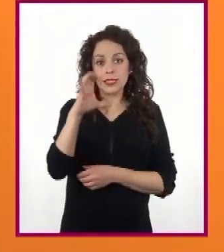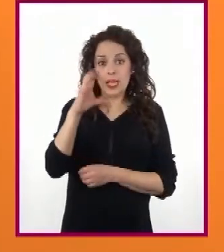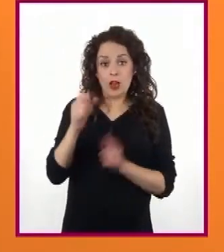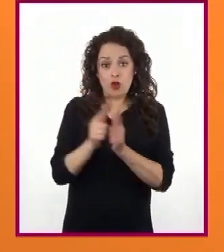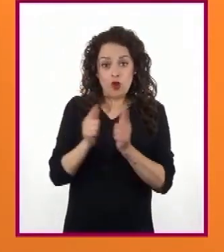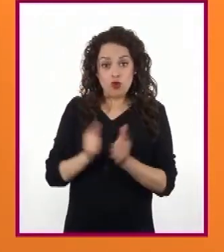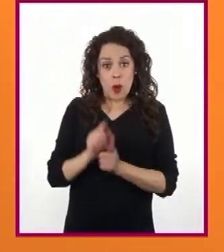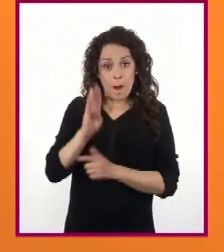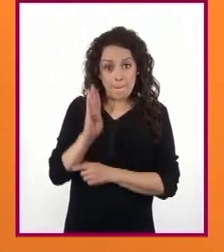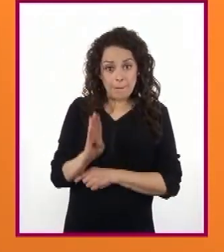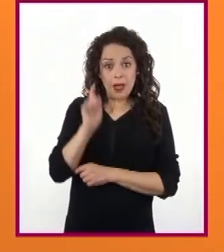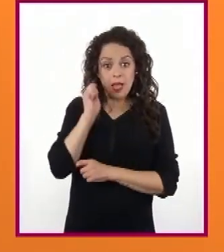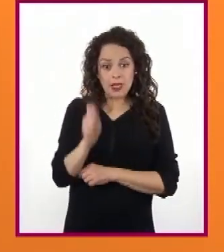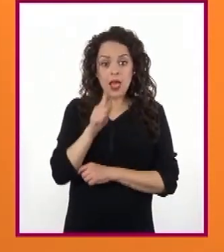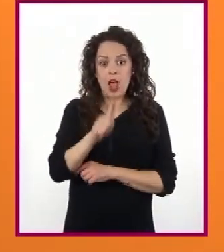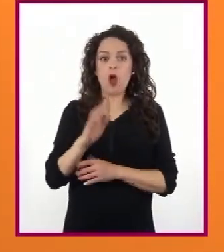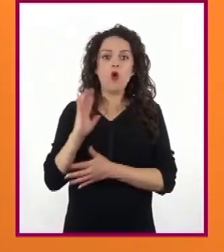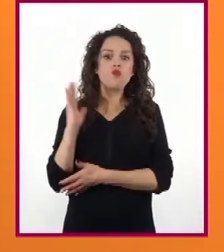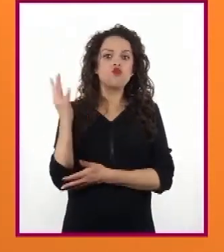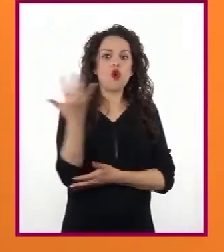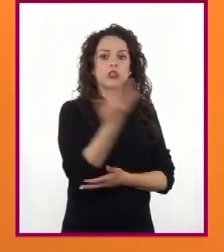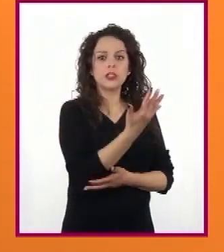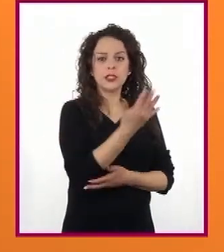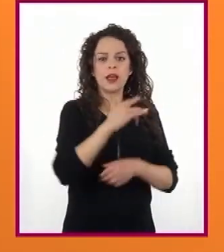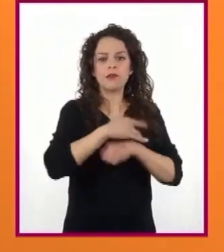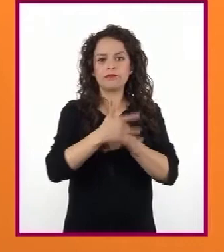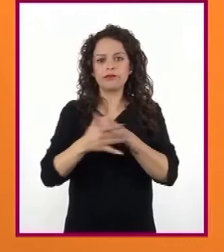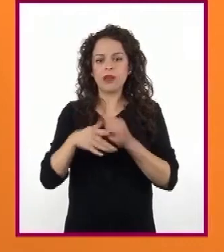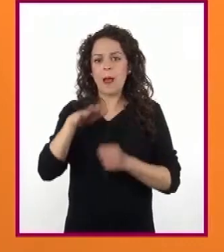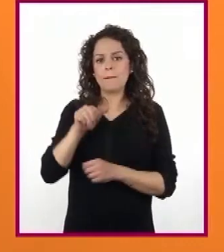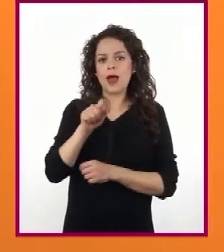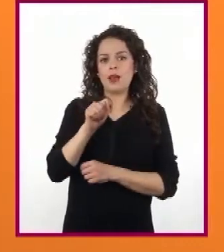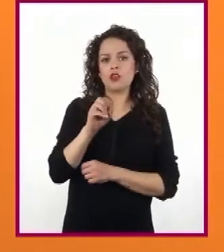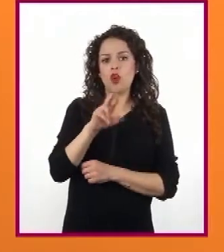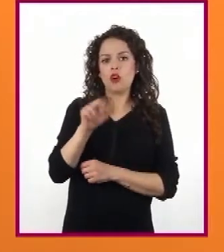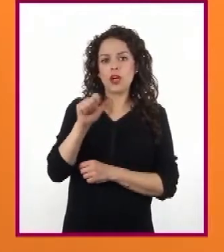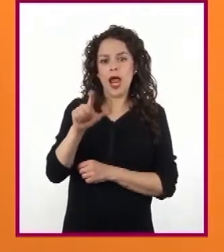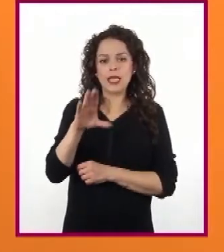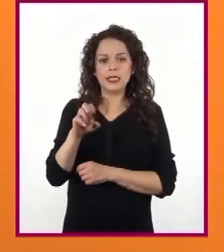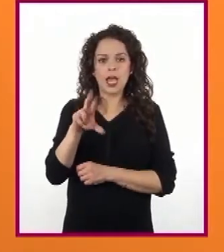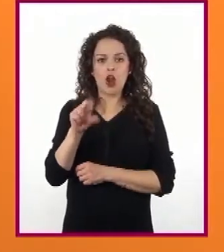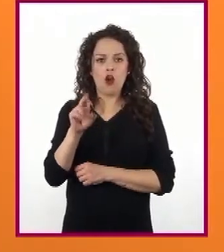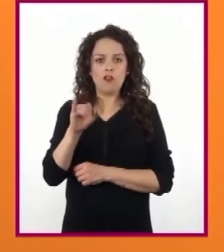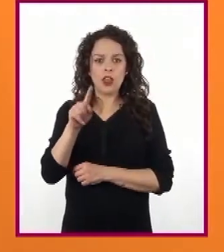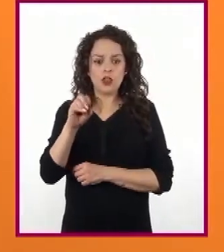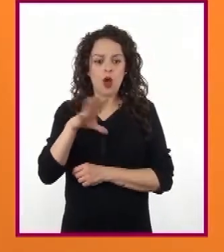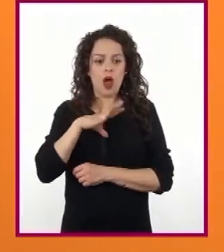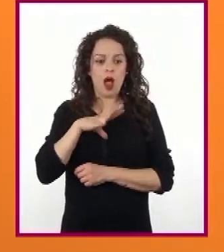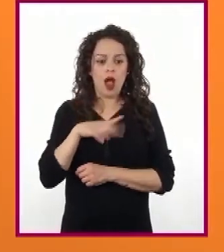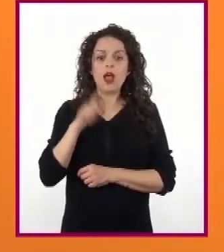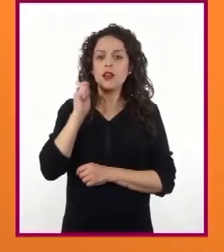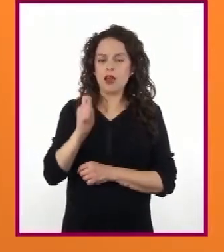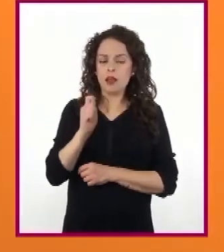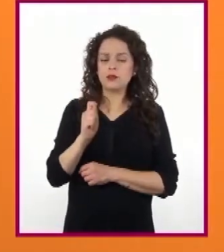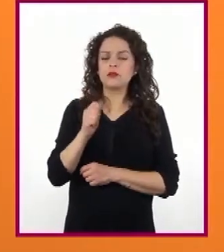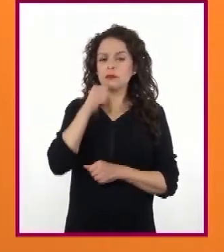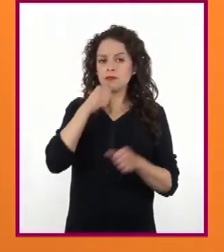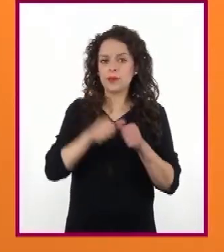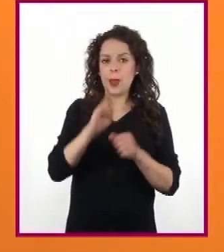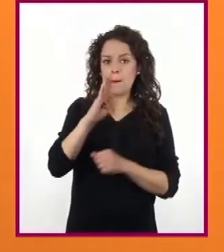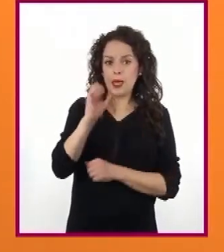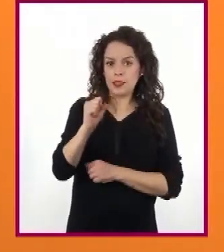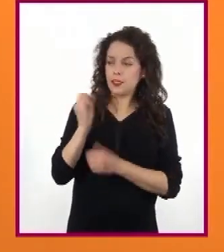abarca una vegetación de bosque espinoso y matorral xerófito. Se divide en BS, clima